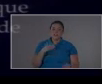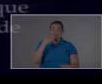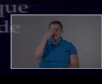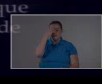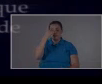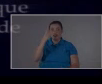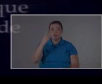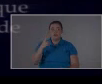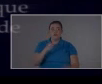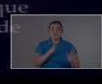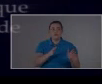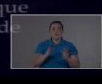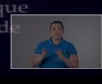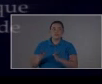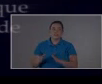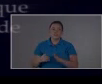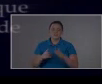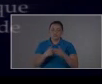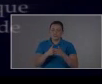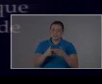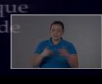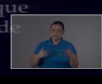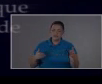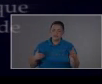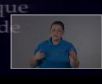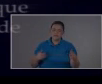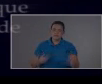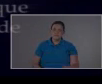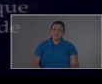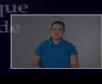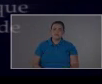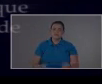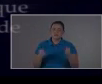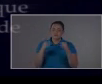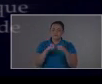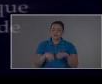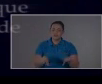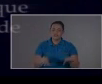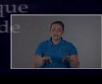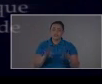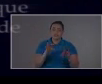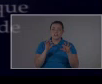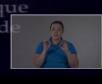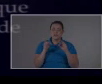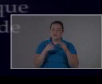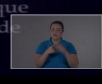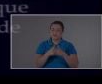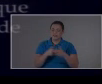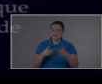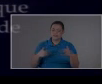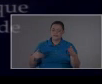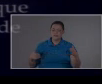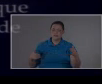dolor, el perder algo y la separación.